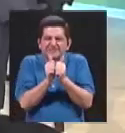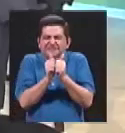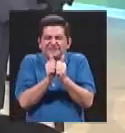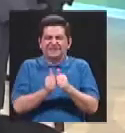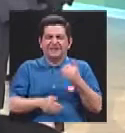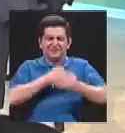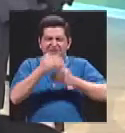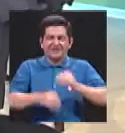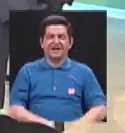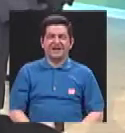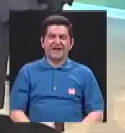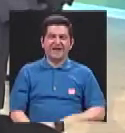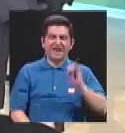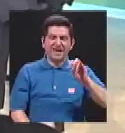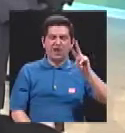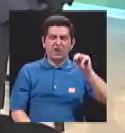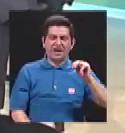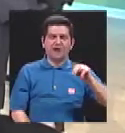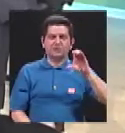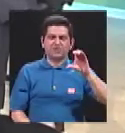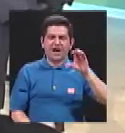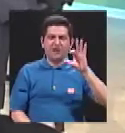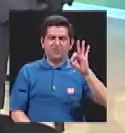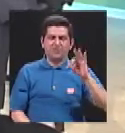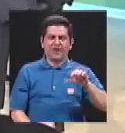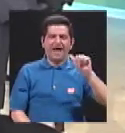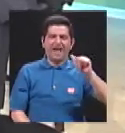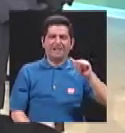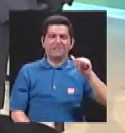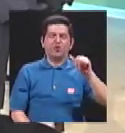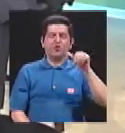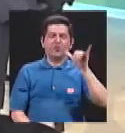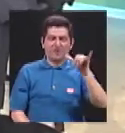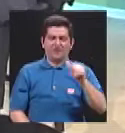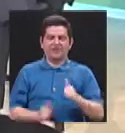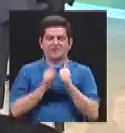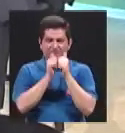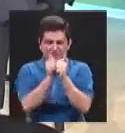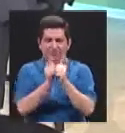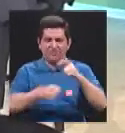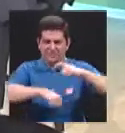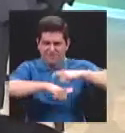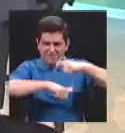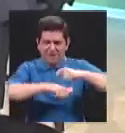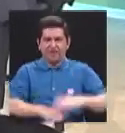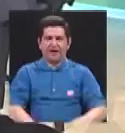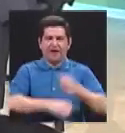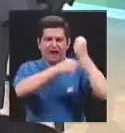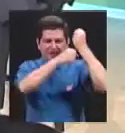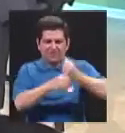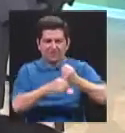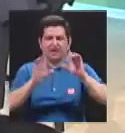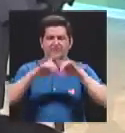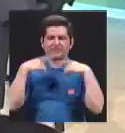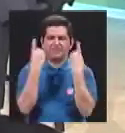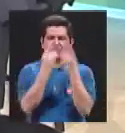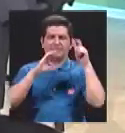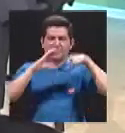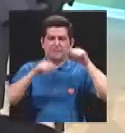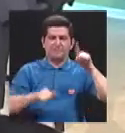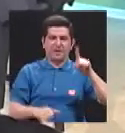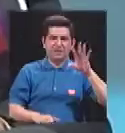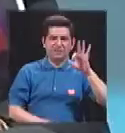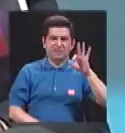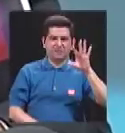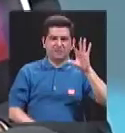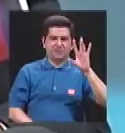alguna manera, Ingo Niehaus, Carlos Frer y Antonio Iglesias, quienes la acompañaron en la fundación del Departamento